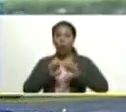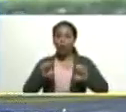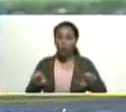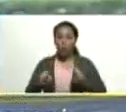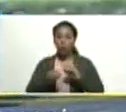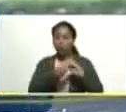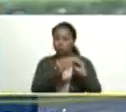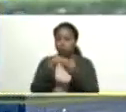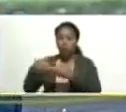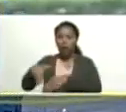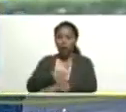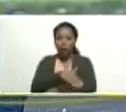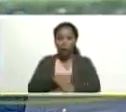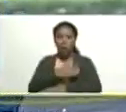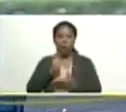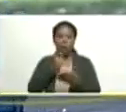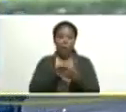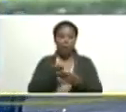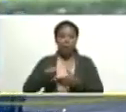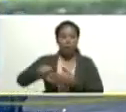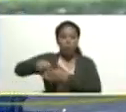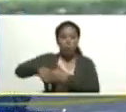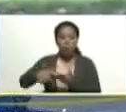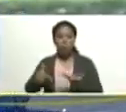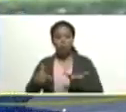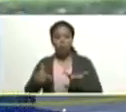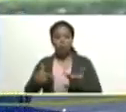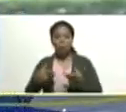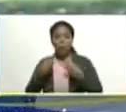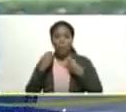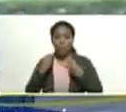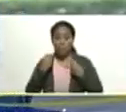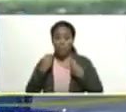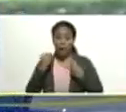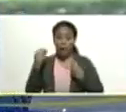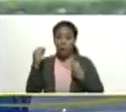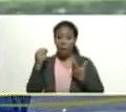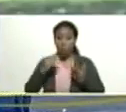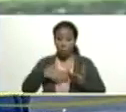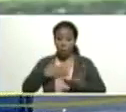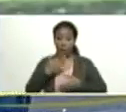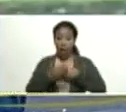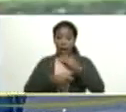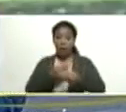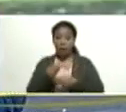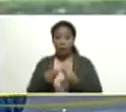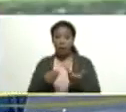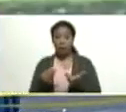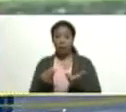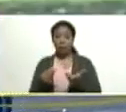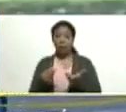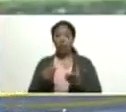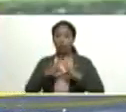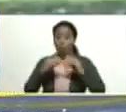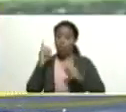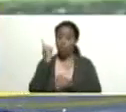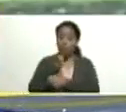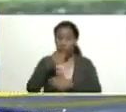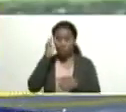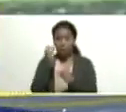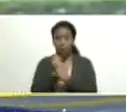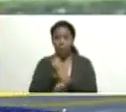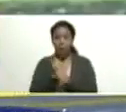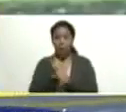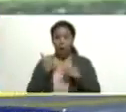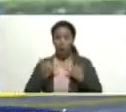vivienda, para los salarios. Para sostener a un país tenemos que sostenerlo entre todos, trabajando todo, sobre todo ahora que